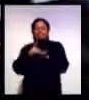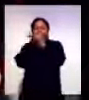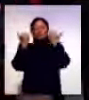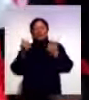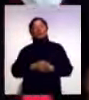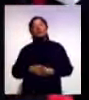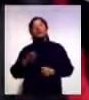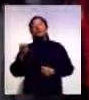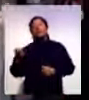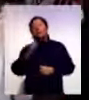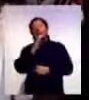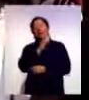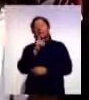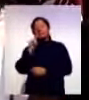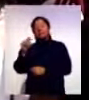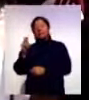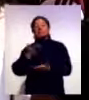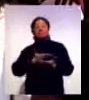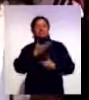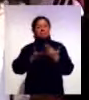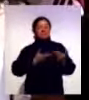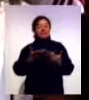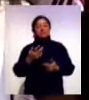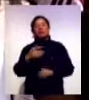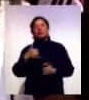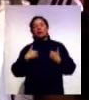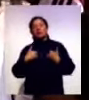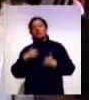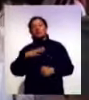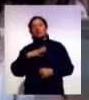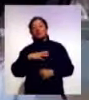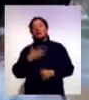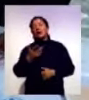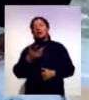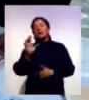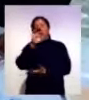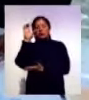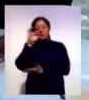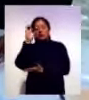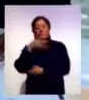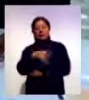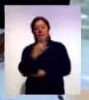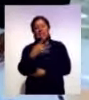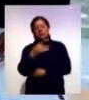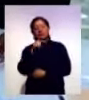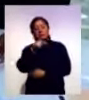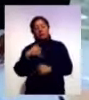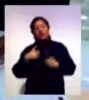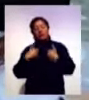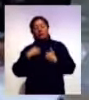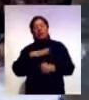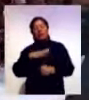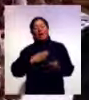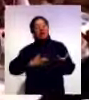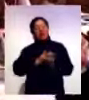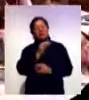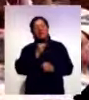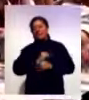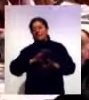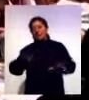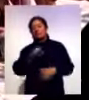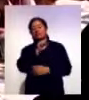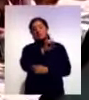transversal de servicios para la juventud se realizó en el plantel 14 del COBAT. Ahí los jóvenes tuvieron acceso a información de las Secretarías de